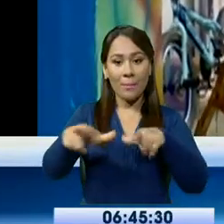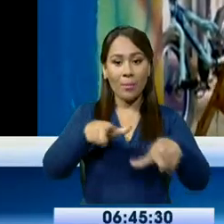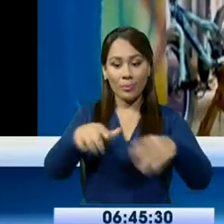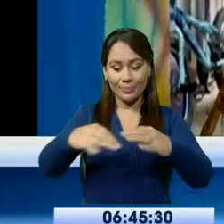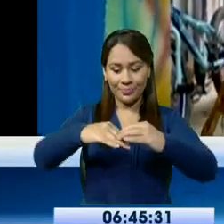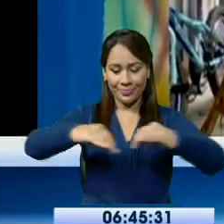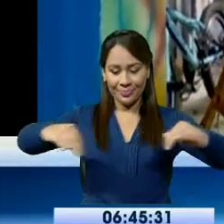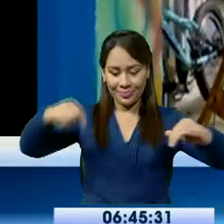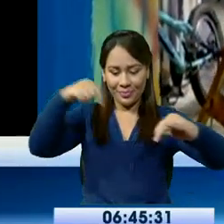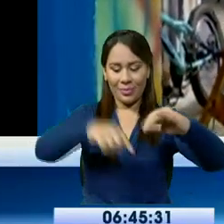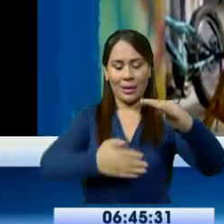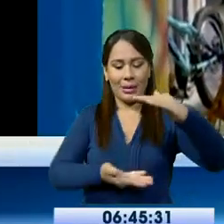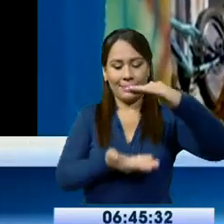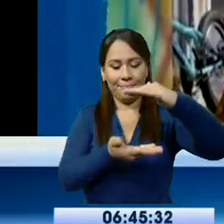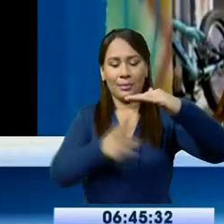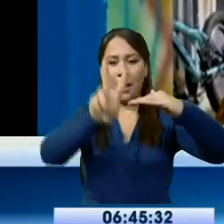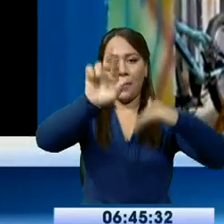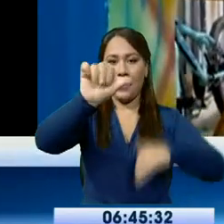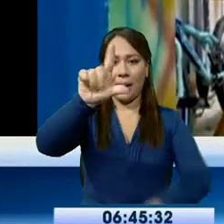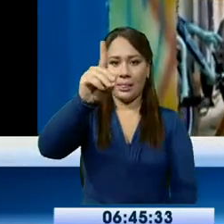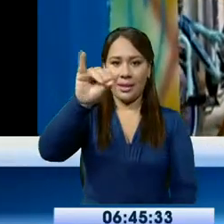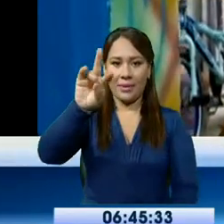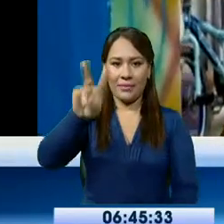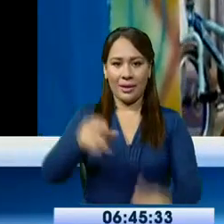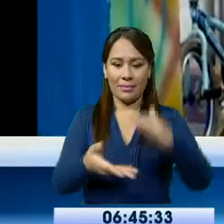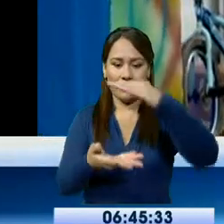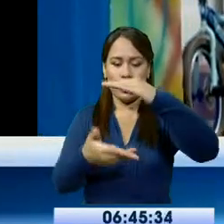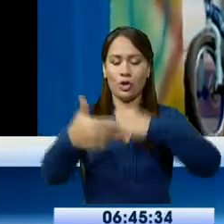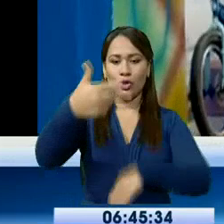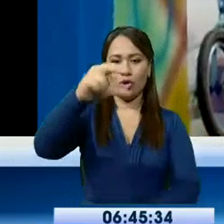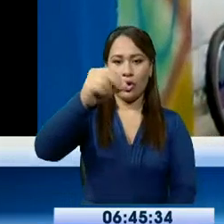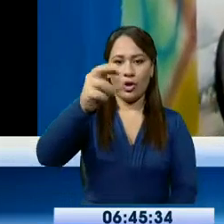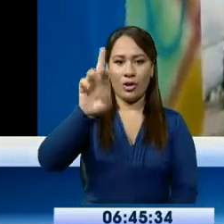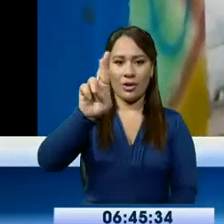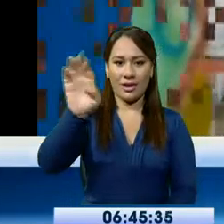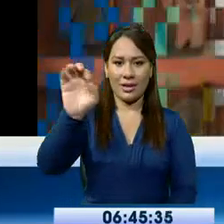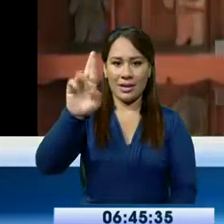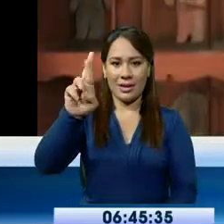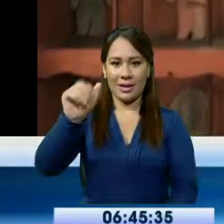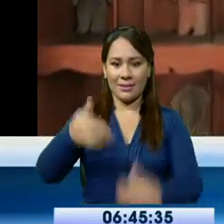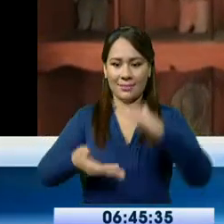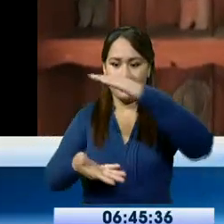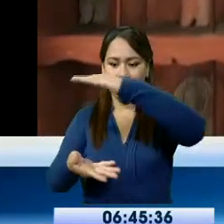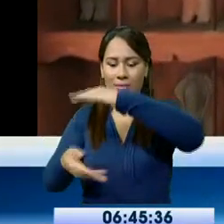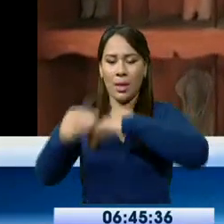donde es la cultura Valdivia, la cultura Chorrera, la Manteña y la Huangala.